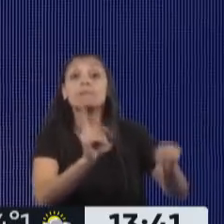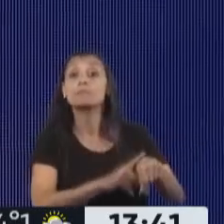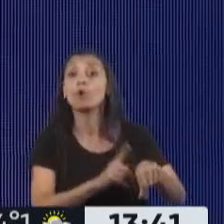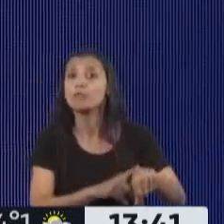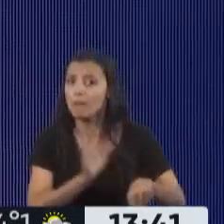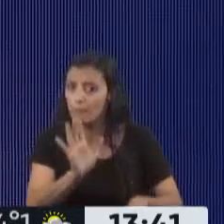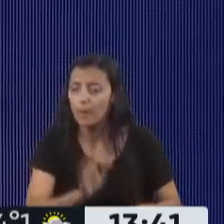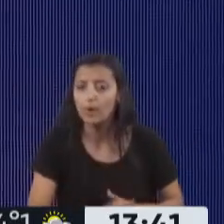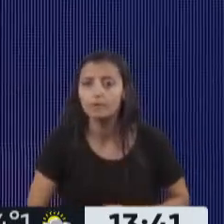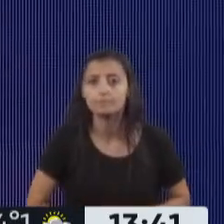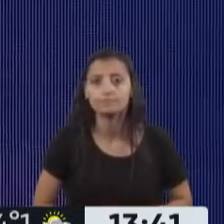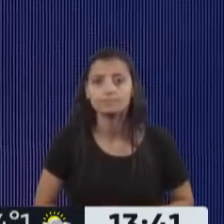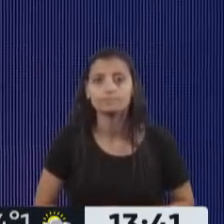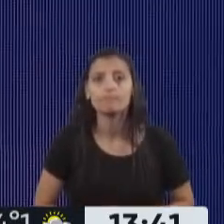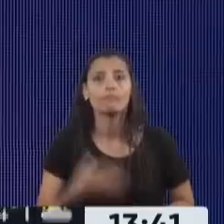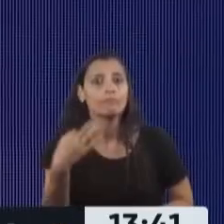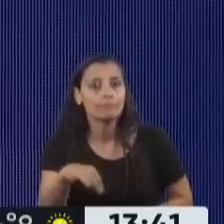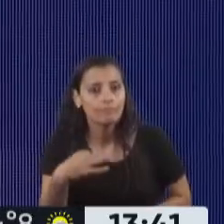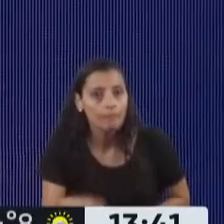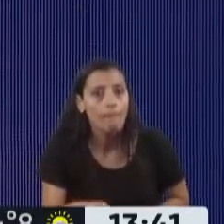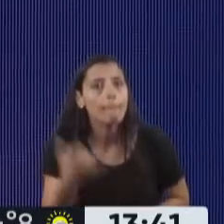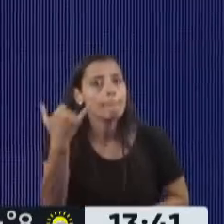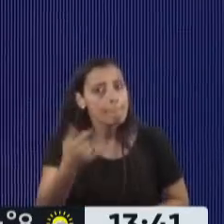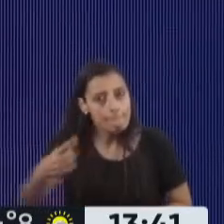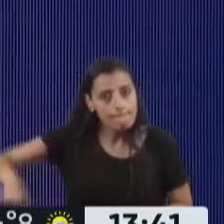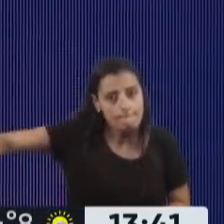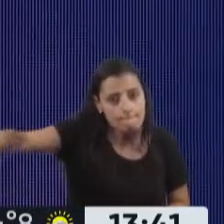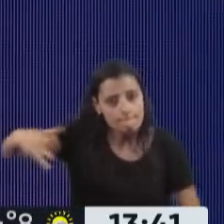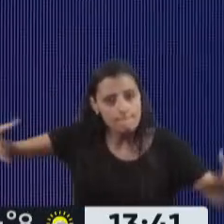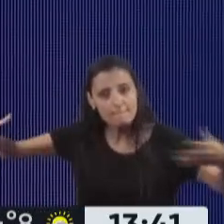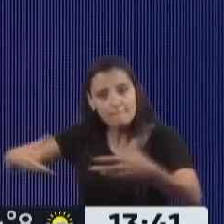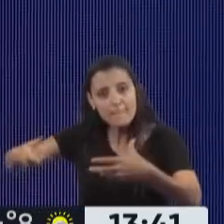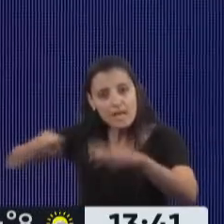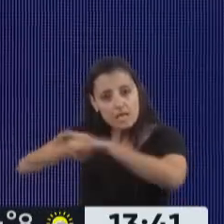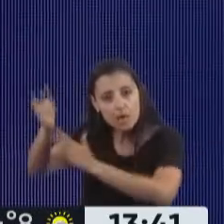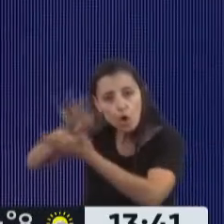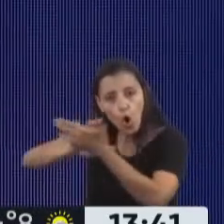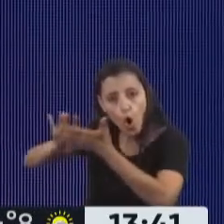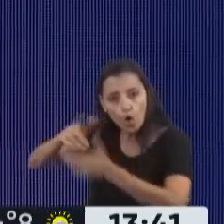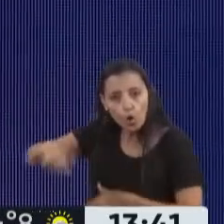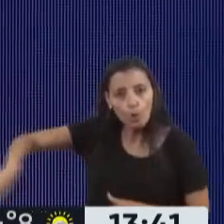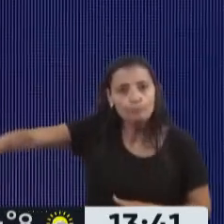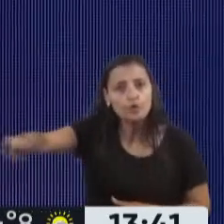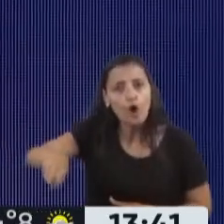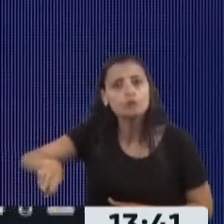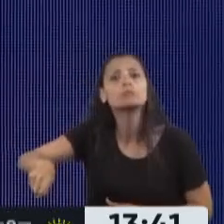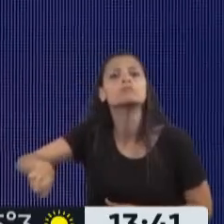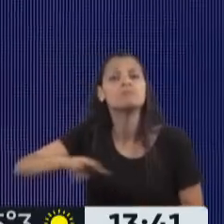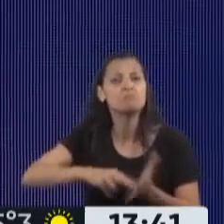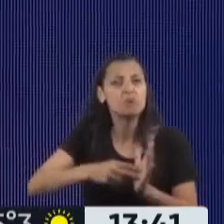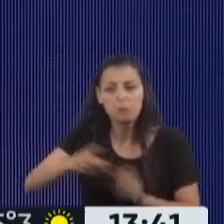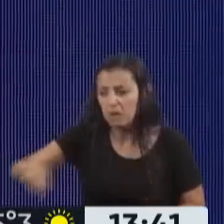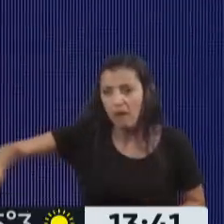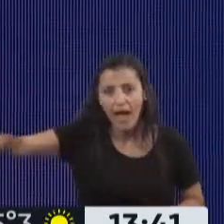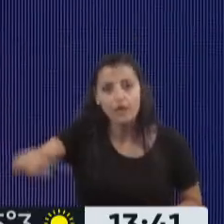tiempo implicaba ser doblegados por los corruptos, porque el problema es que no quieren